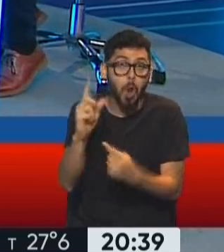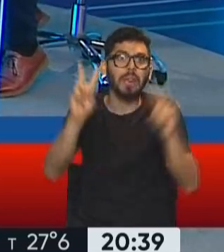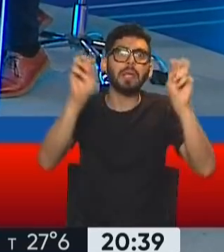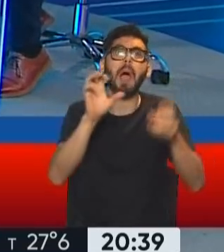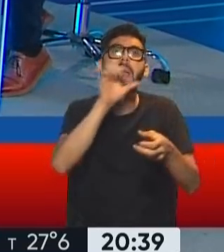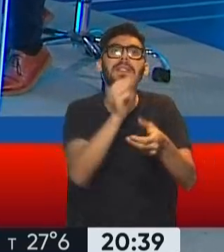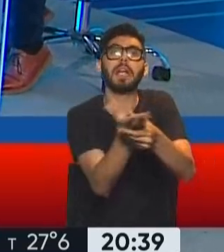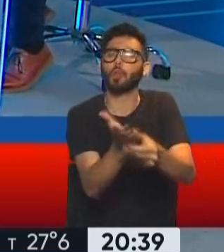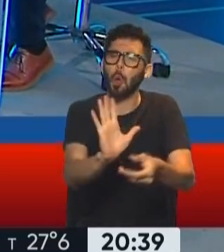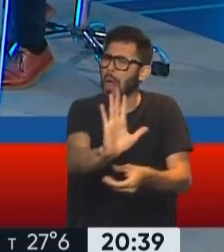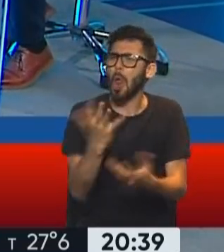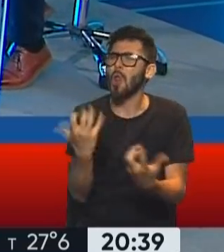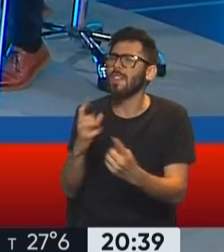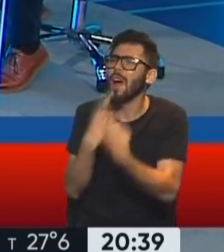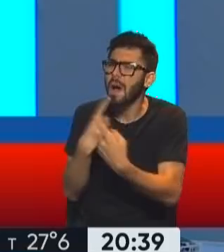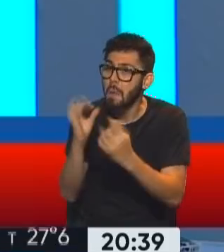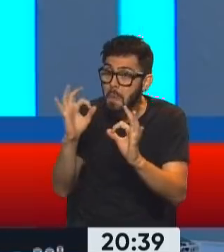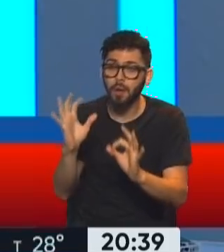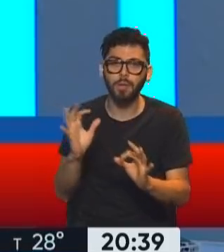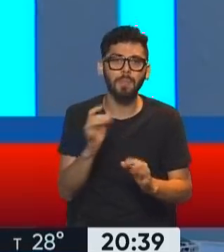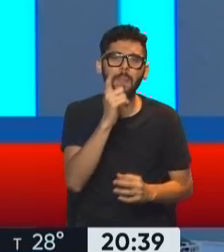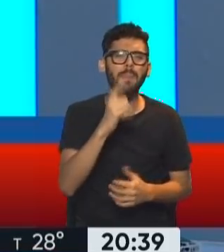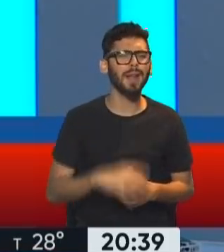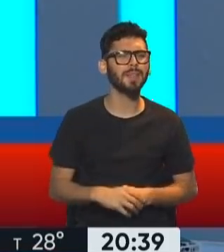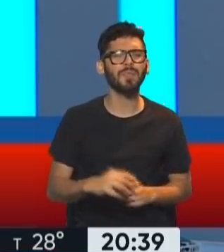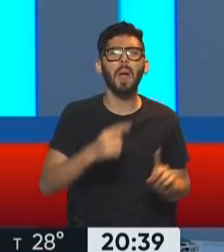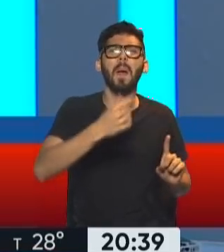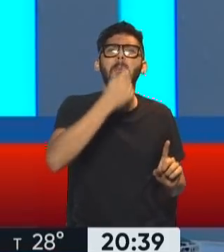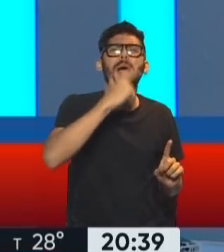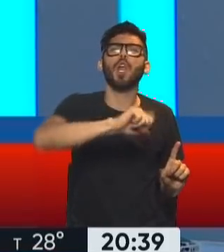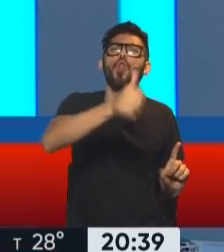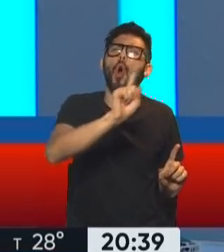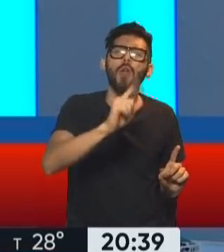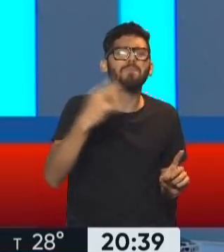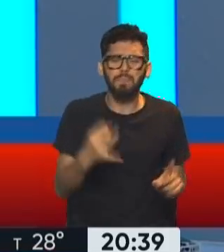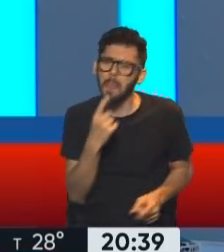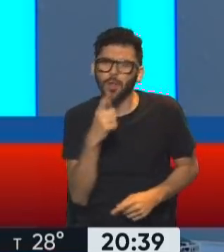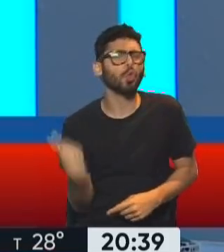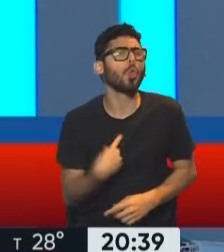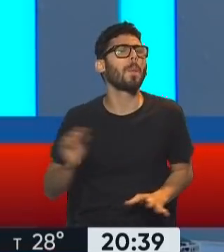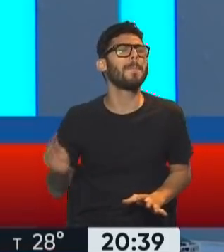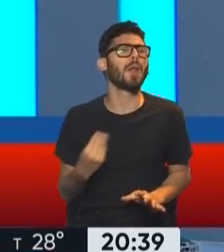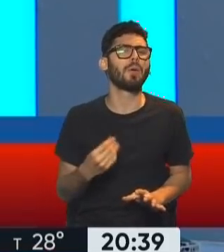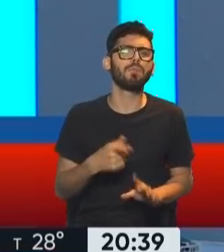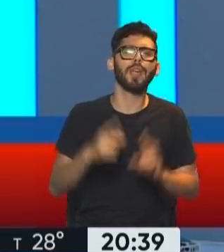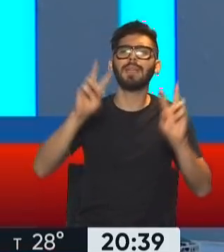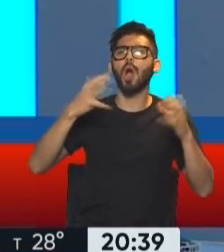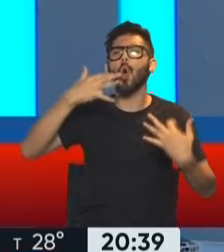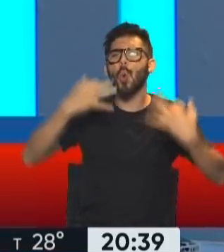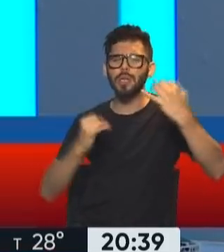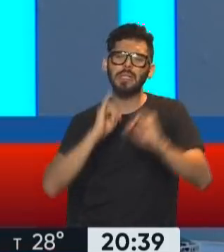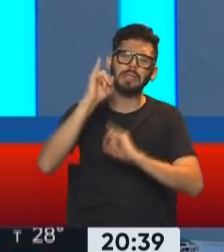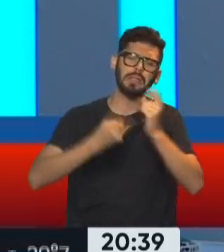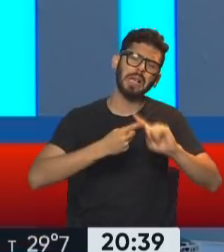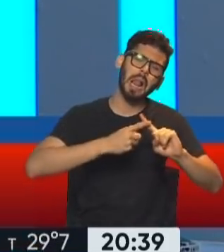perdimos todos. No ganó Macri, perdimos todos. Porque la explicación judicial es larga, es